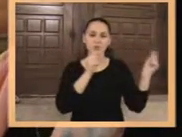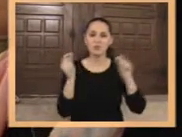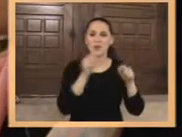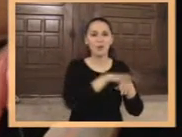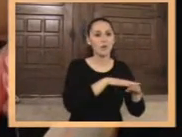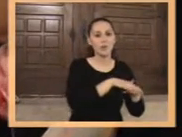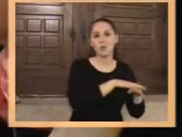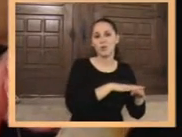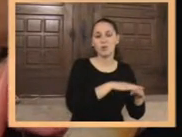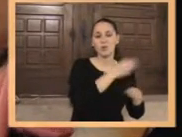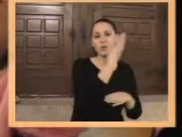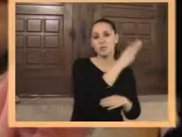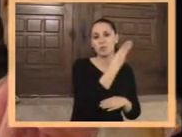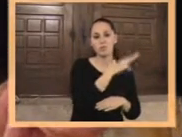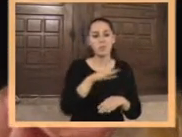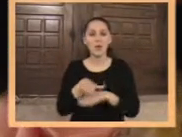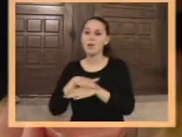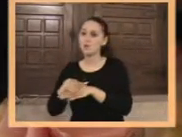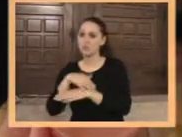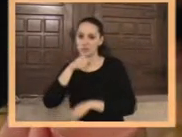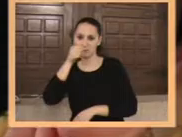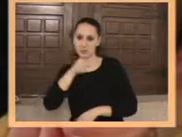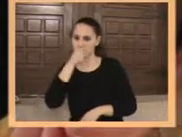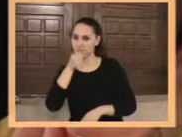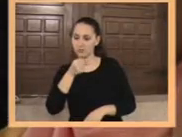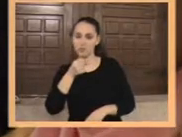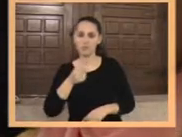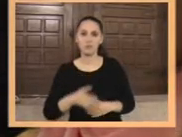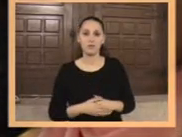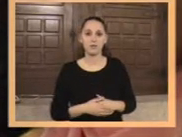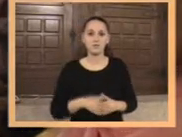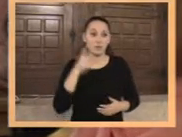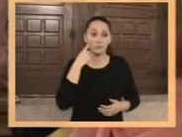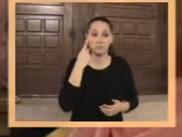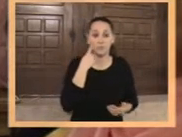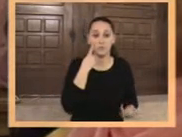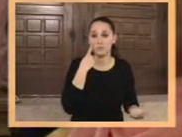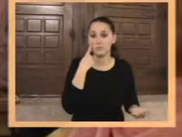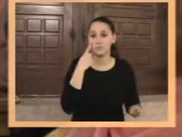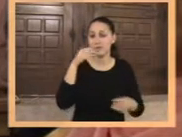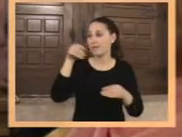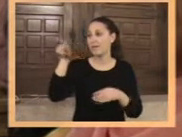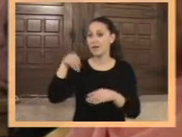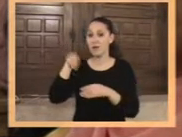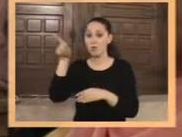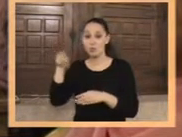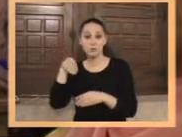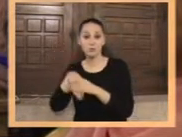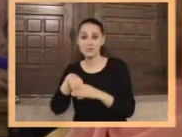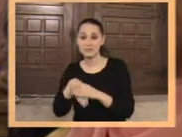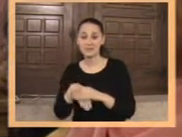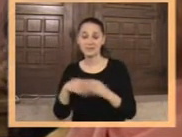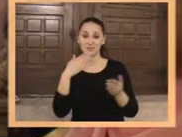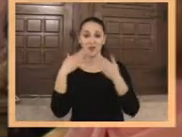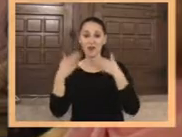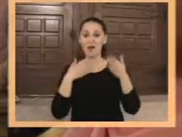Gobierno Socialista y el Gobierno Popular. Lo estamos viendo, es decir, el propio señor Rodríguez en su intervención, para justificar, ha